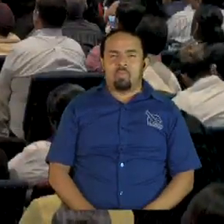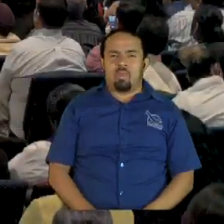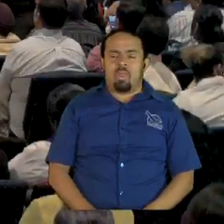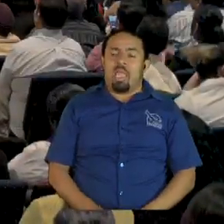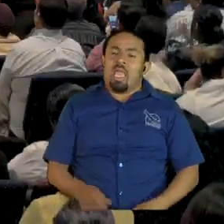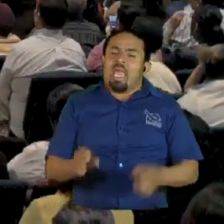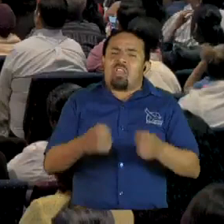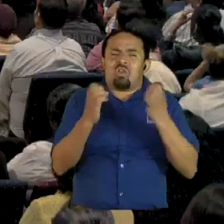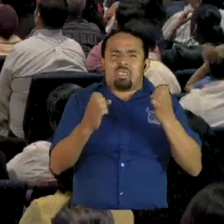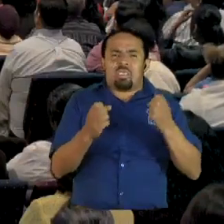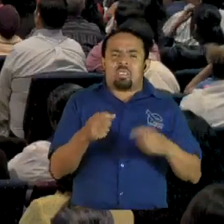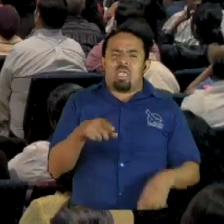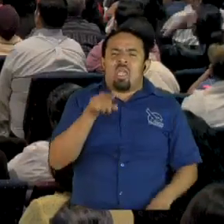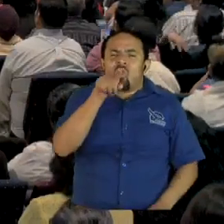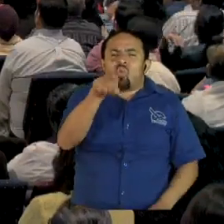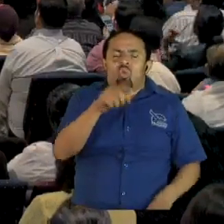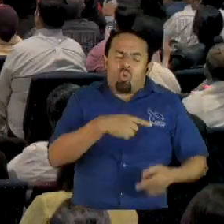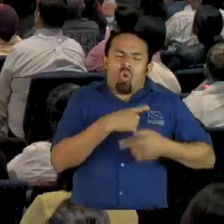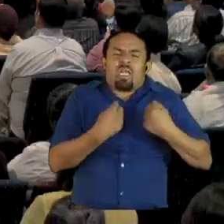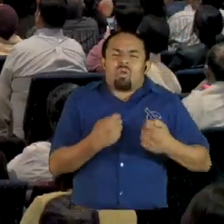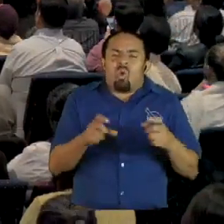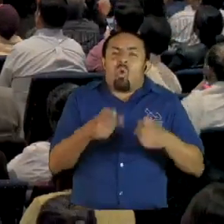¿Cuál es la condición de tu corazón?